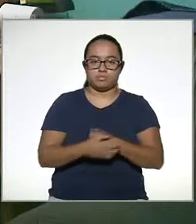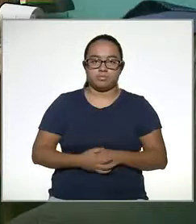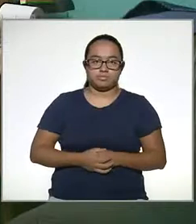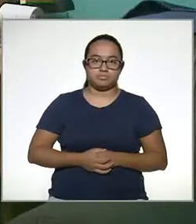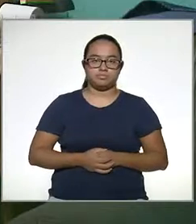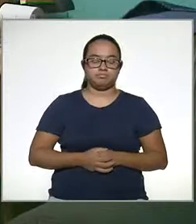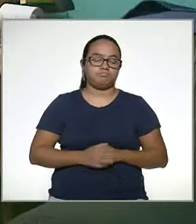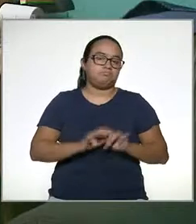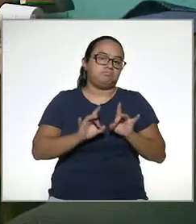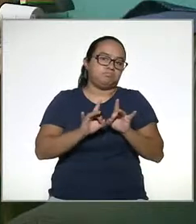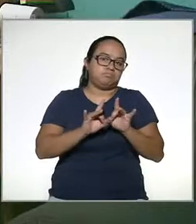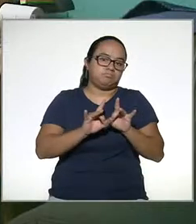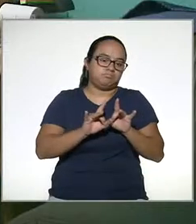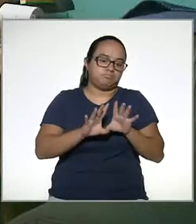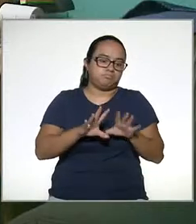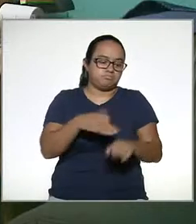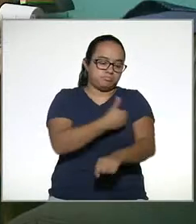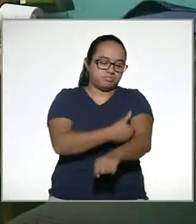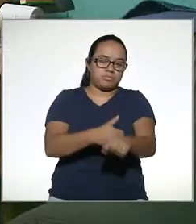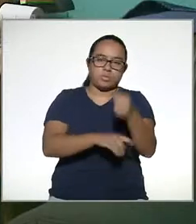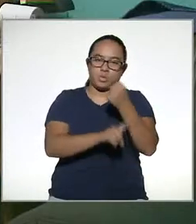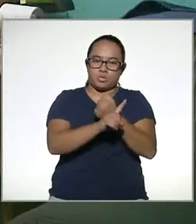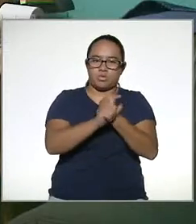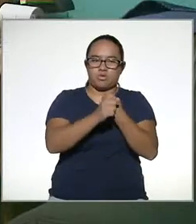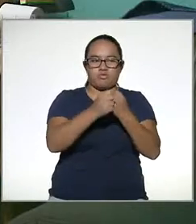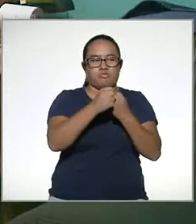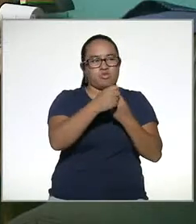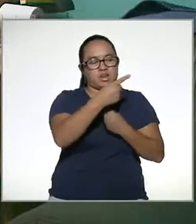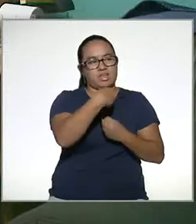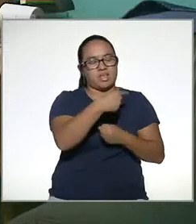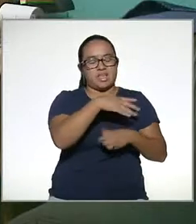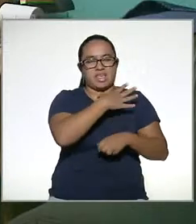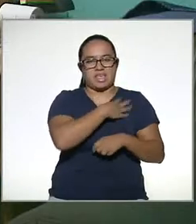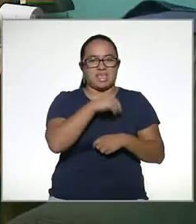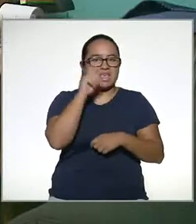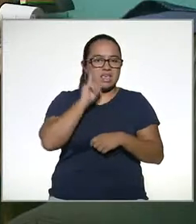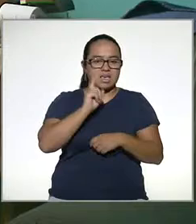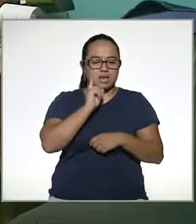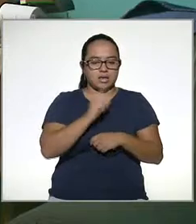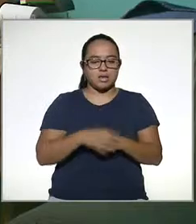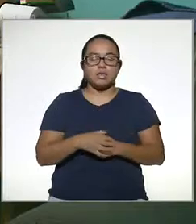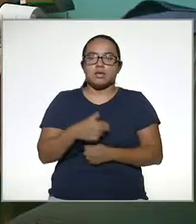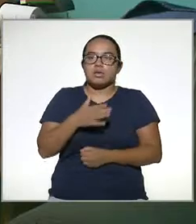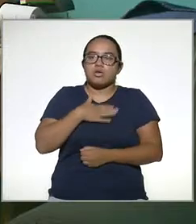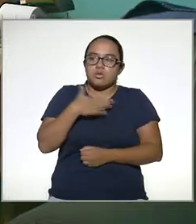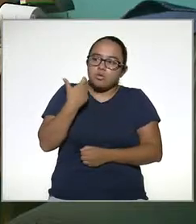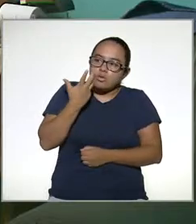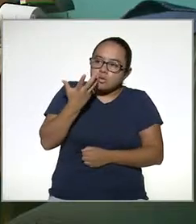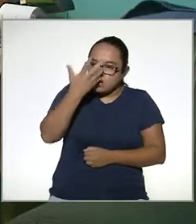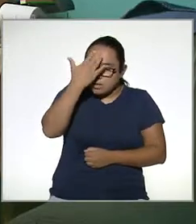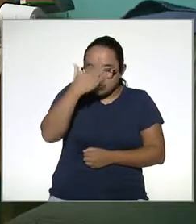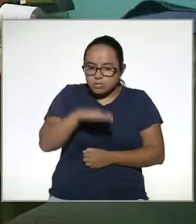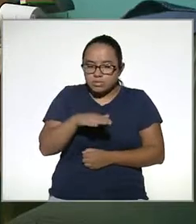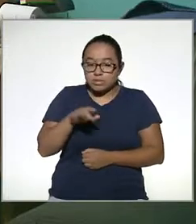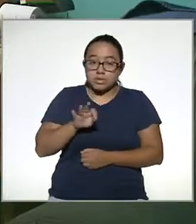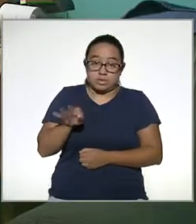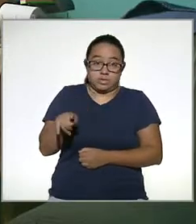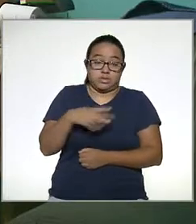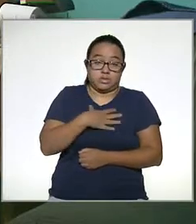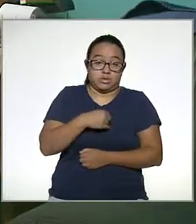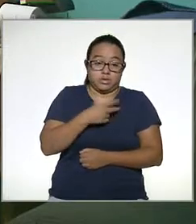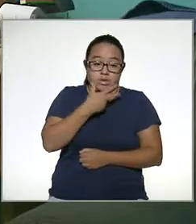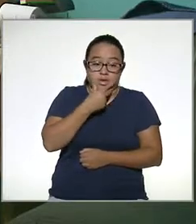una situación familiar muy fuerte con mi hija y quisiera saber si mi hijo,